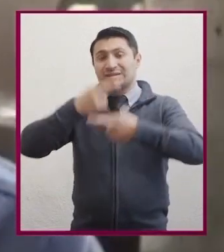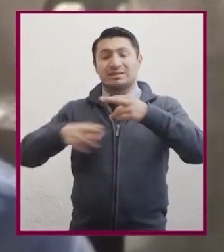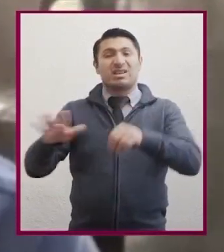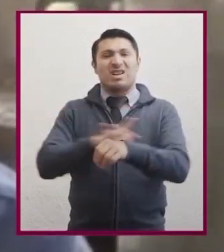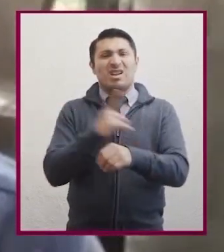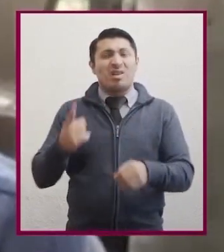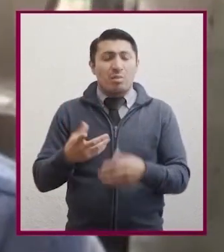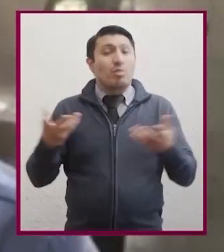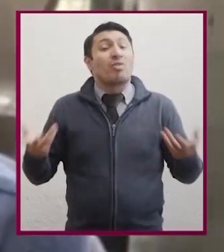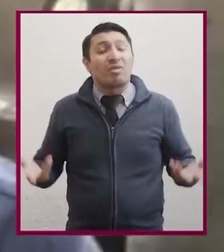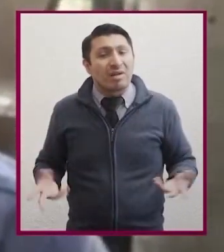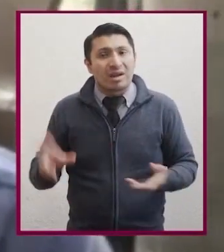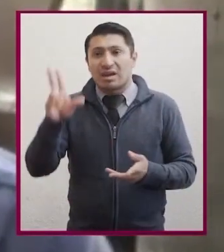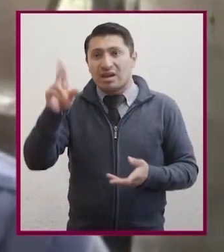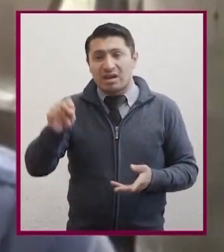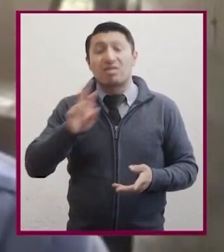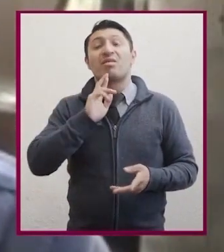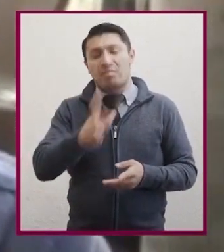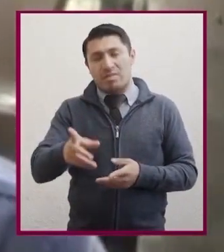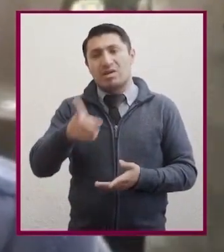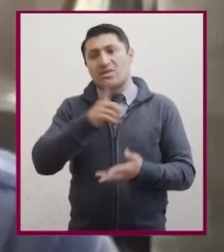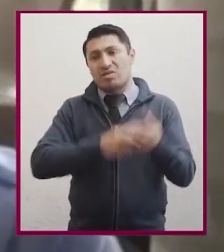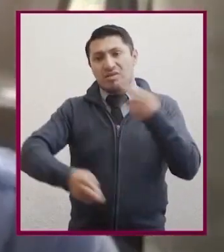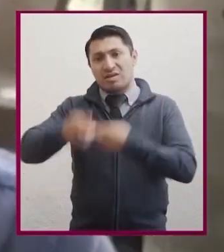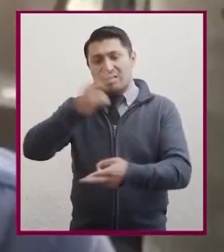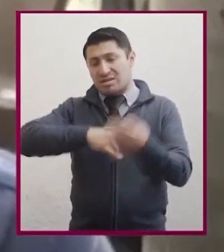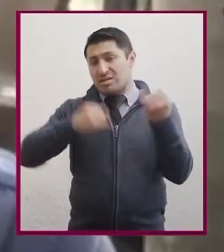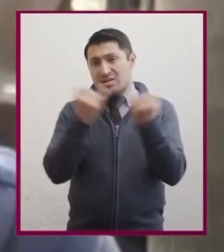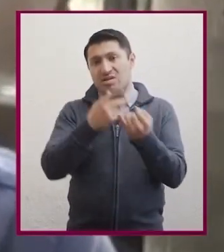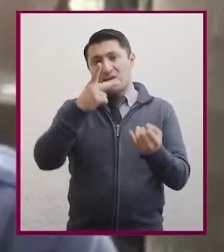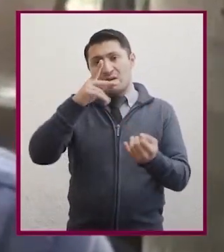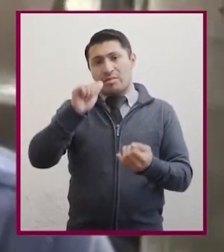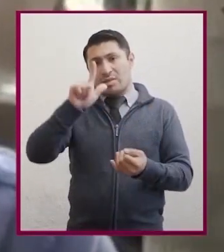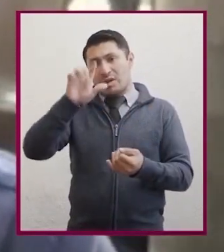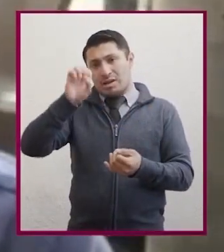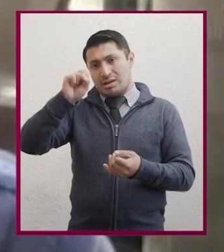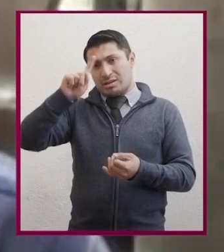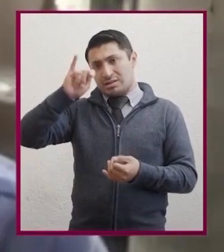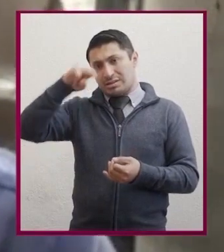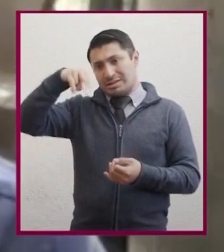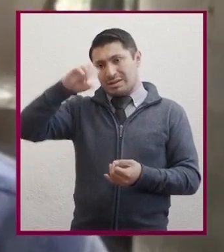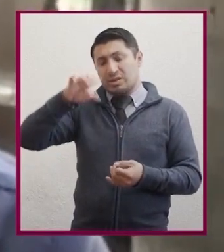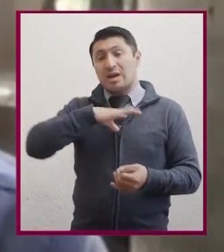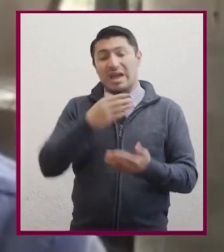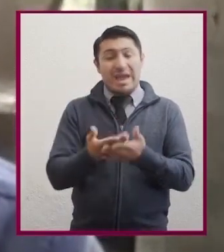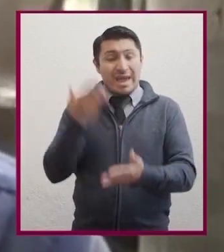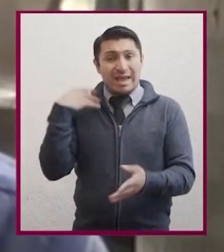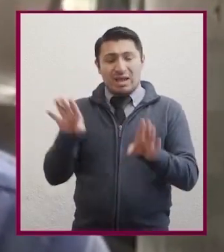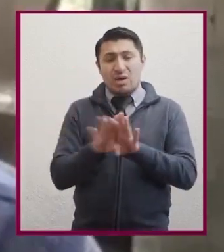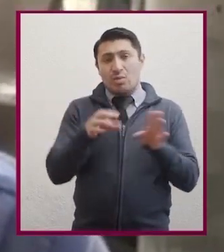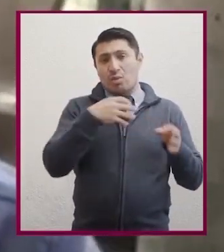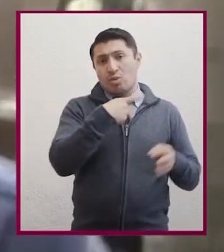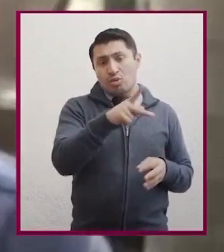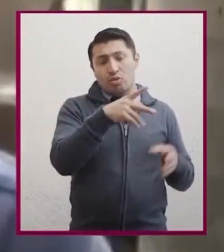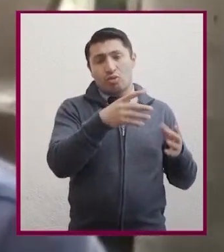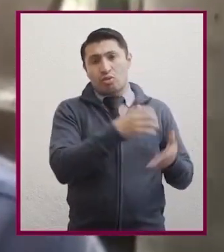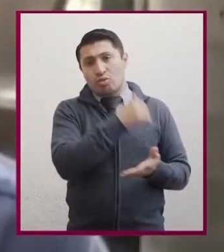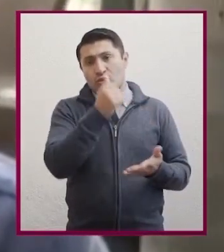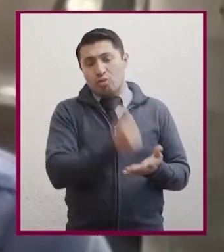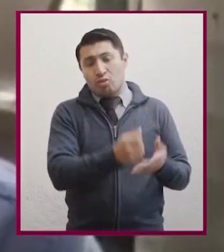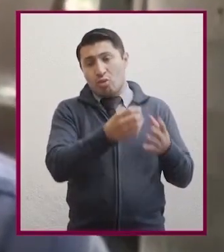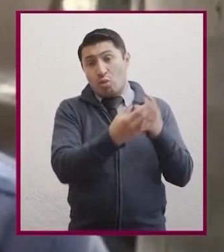¿Por qué no tendrían también derecho al retorno los palestinos que dejaron, que tuvieron que dejar sus tierras